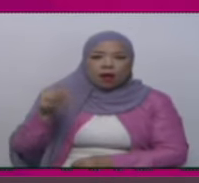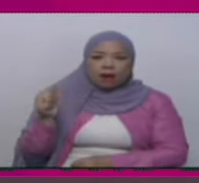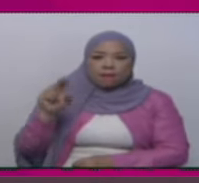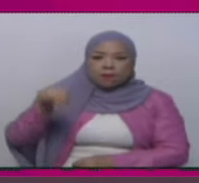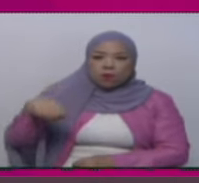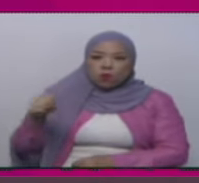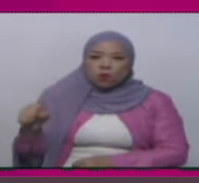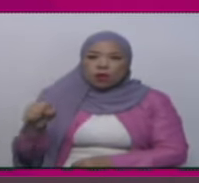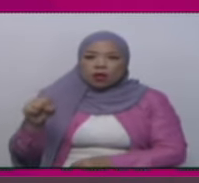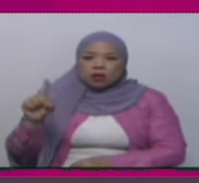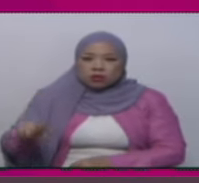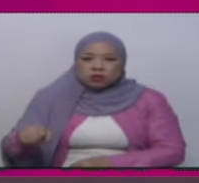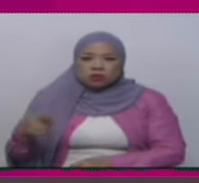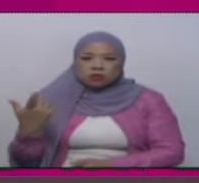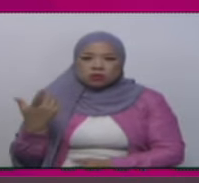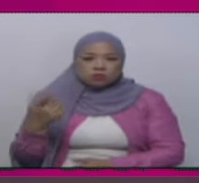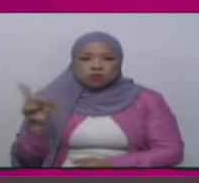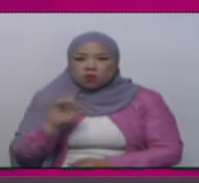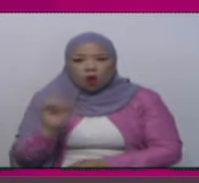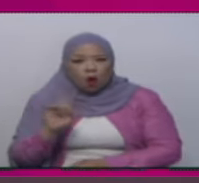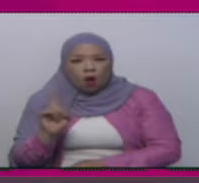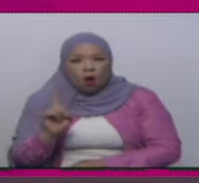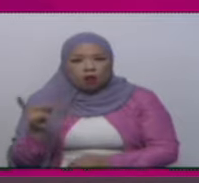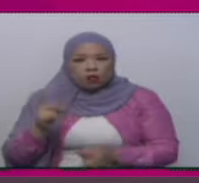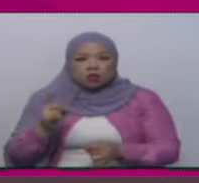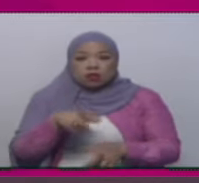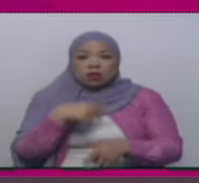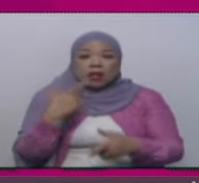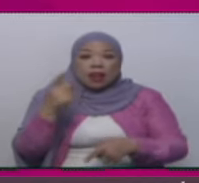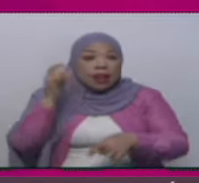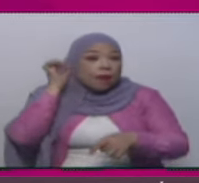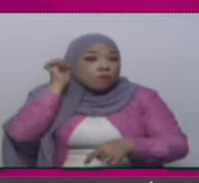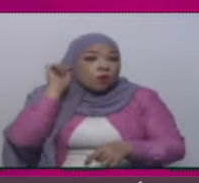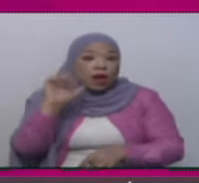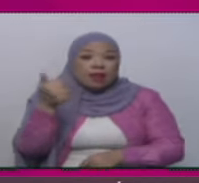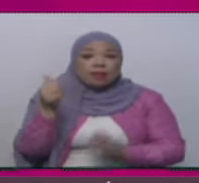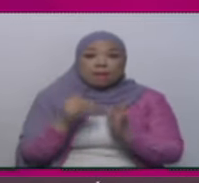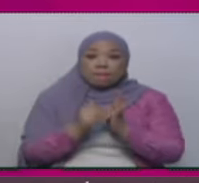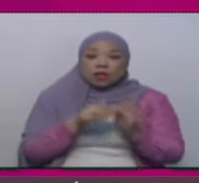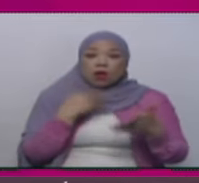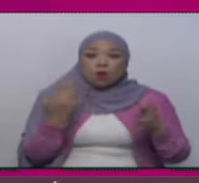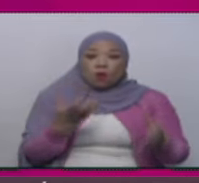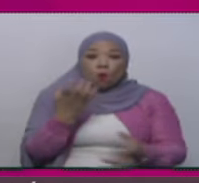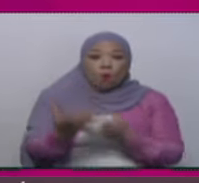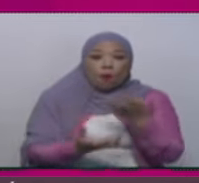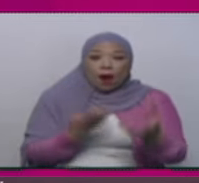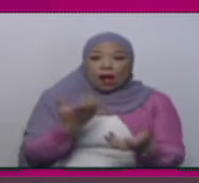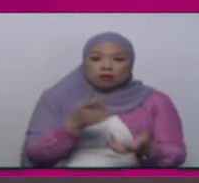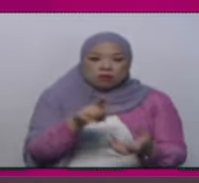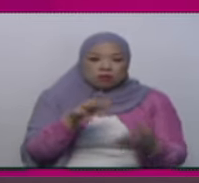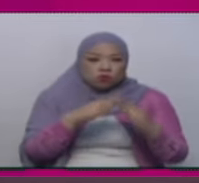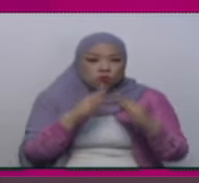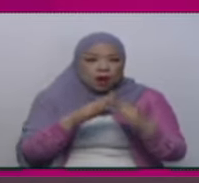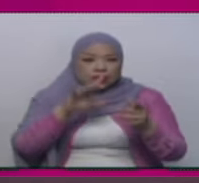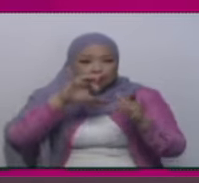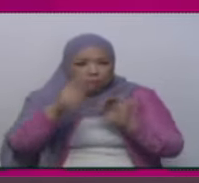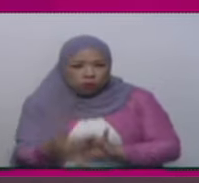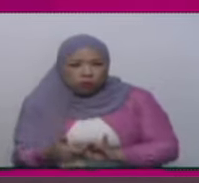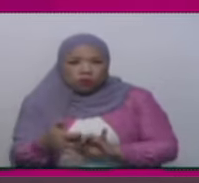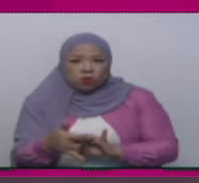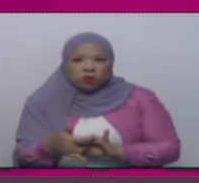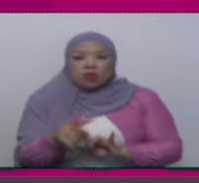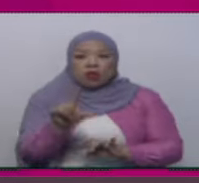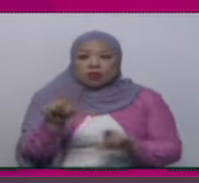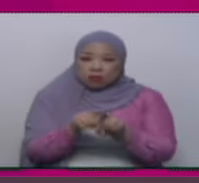que murieron cocinando en su hogar eran de Hamás? ¿Es que el 80% de los edificios